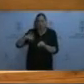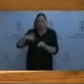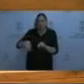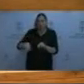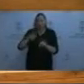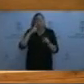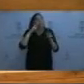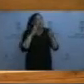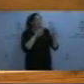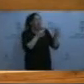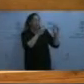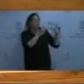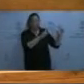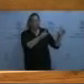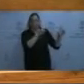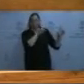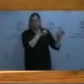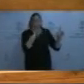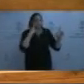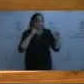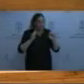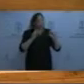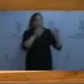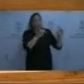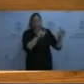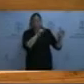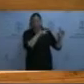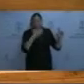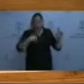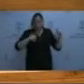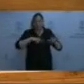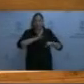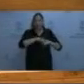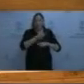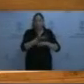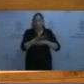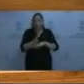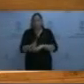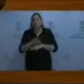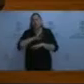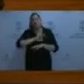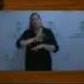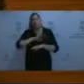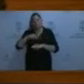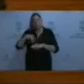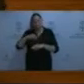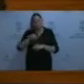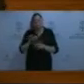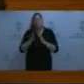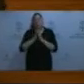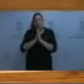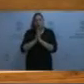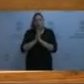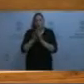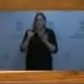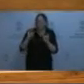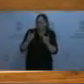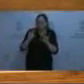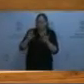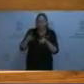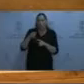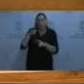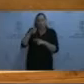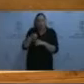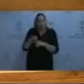la pantalla. al empleo público, Fíjese tanto el fijo tiempo como que lleva personal. en su intervención. Señor presidente, le Sí, ruego sí, pero un instante. las indicaciones de la